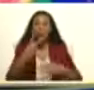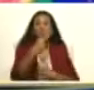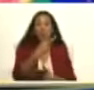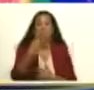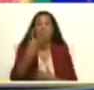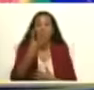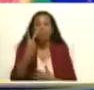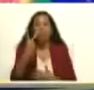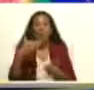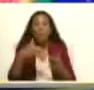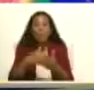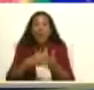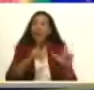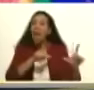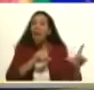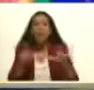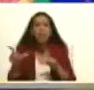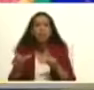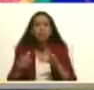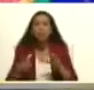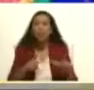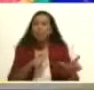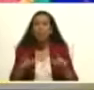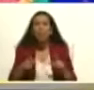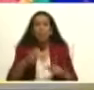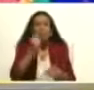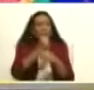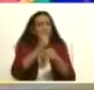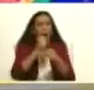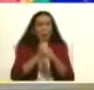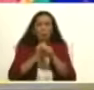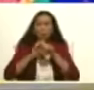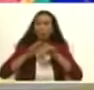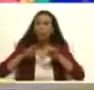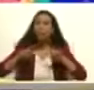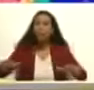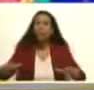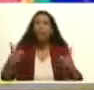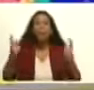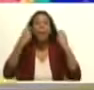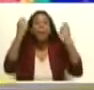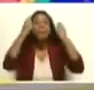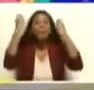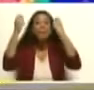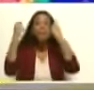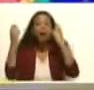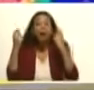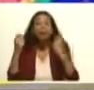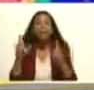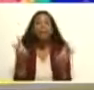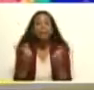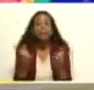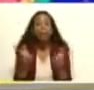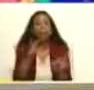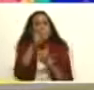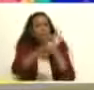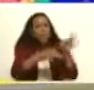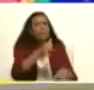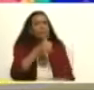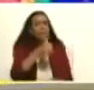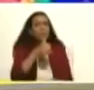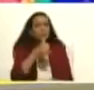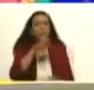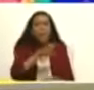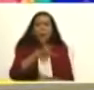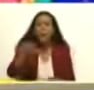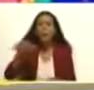6.240.000 ya están preparados, listos, a través de esta campaña importante de explicativa, informativa,